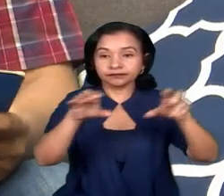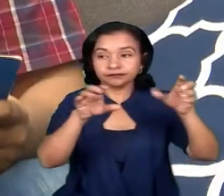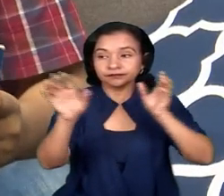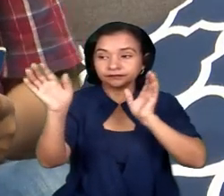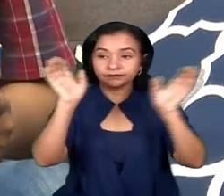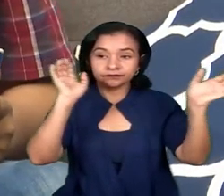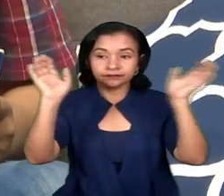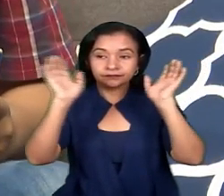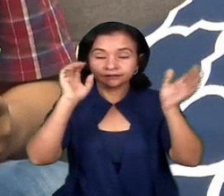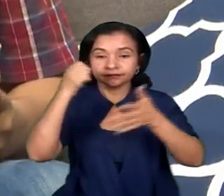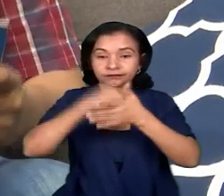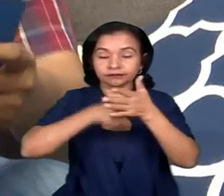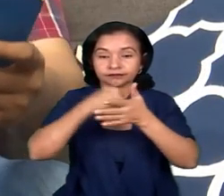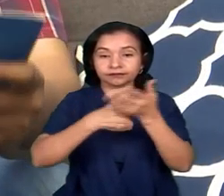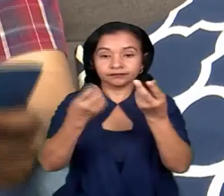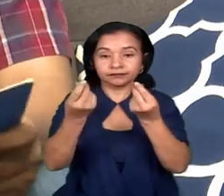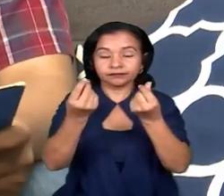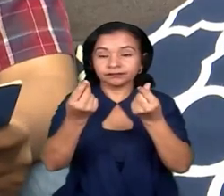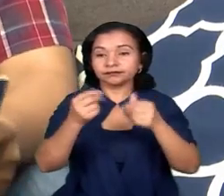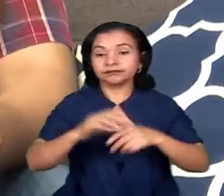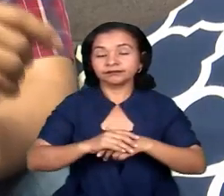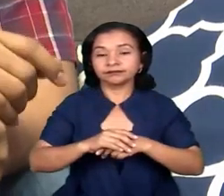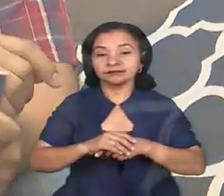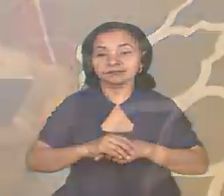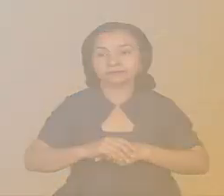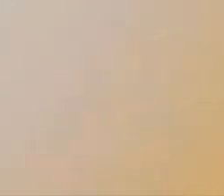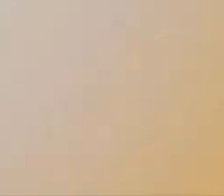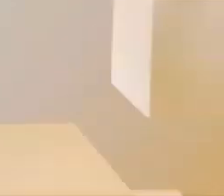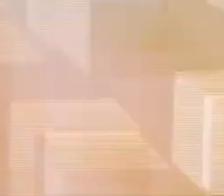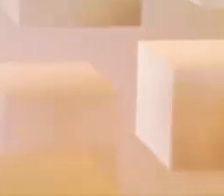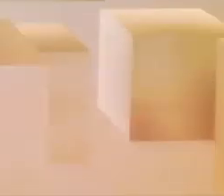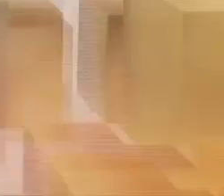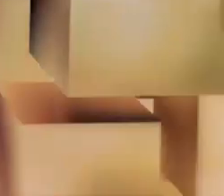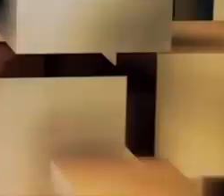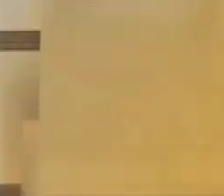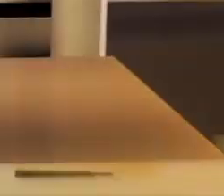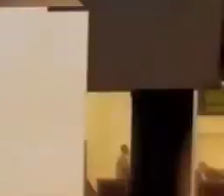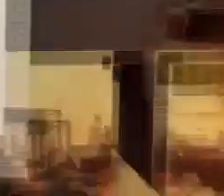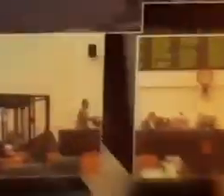comercio para fortalecer la economía nicaragüense. Ya volvemos.